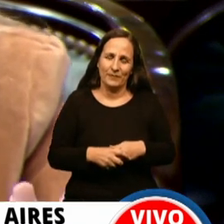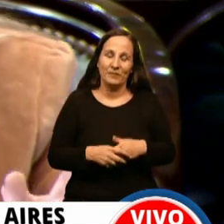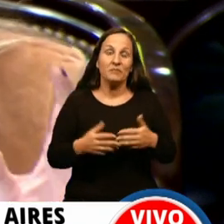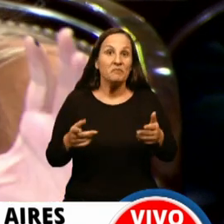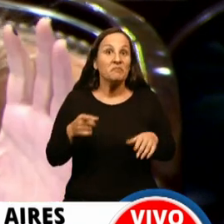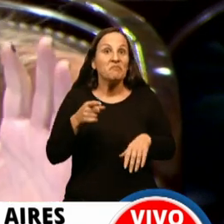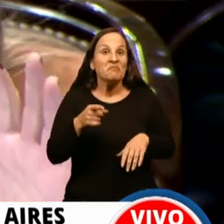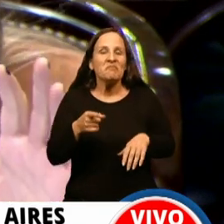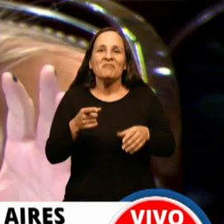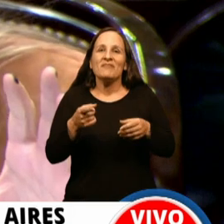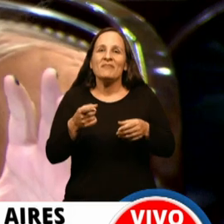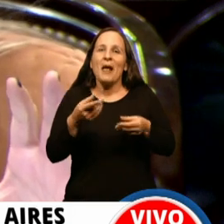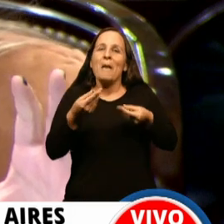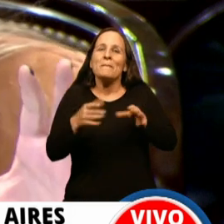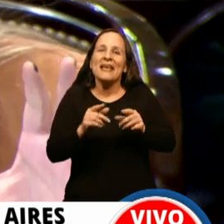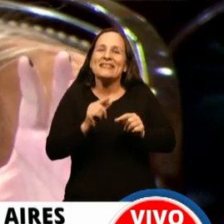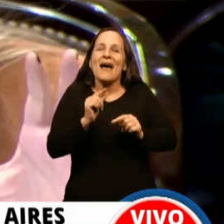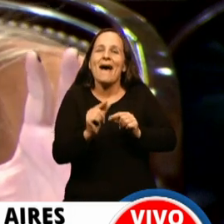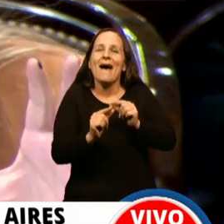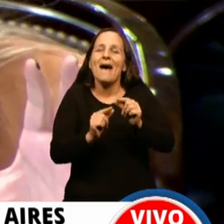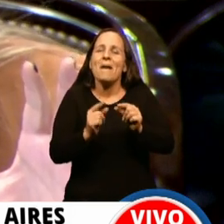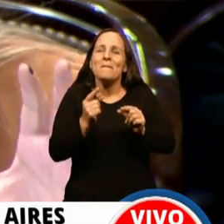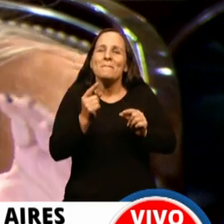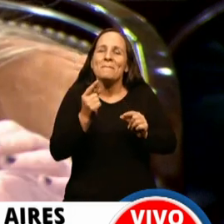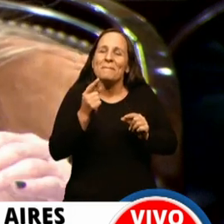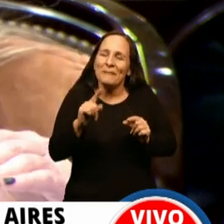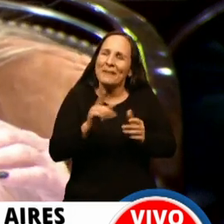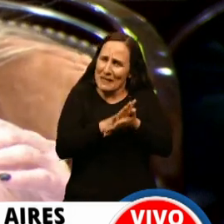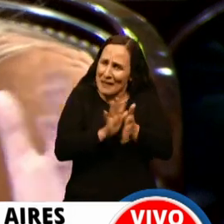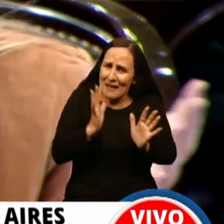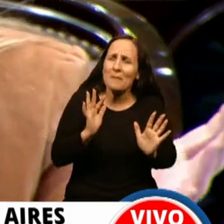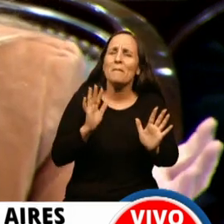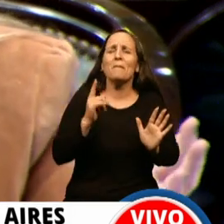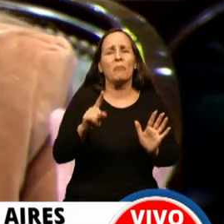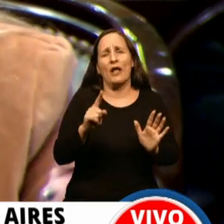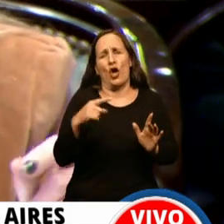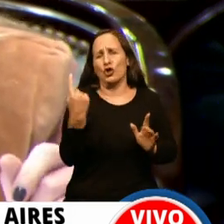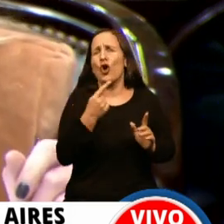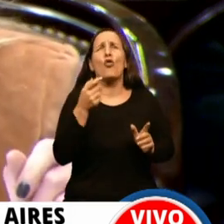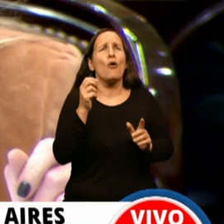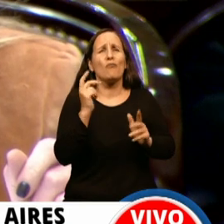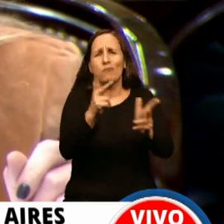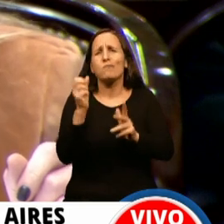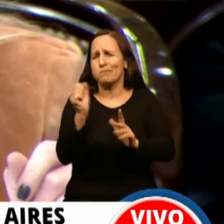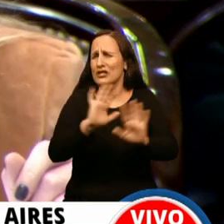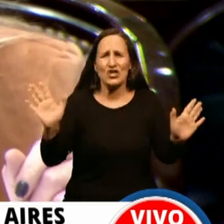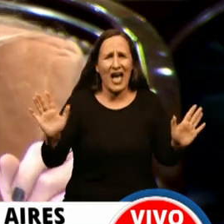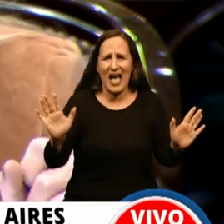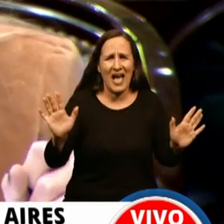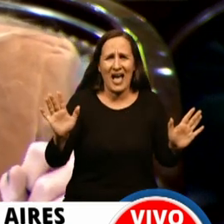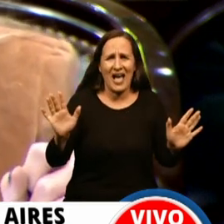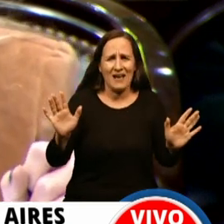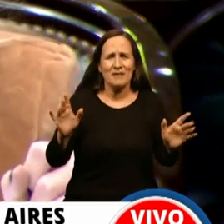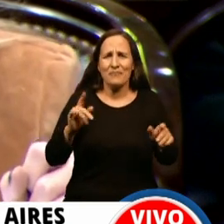se empezaron a saldar pero tenemos que reconocer como dijieron todos aquí que las